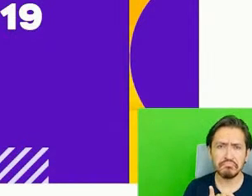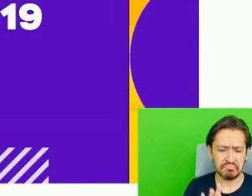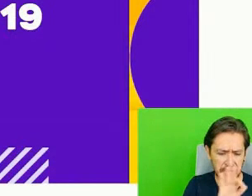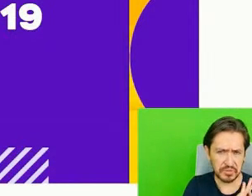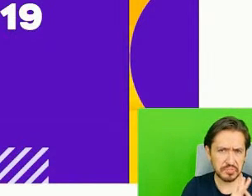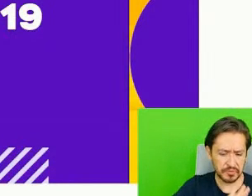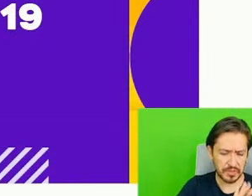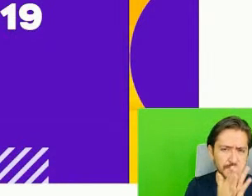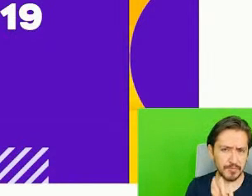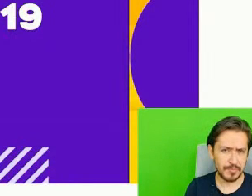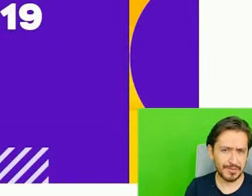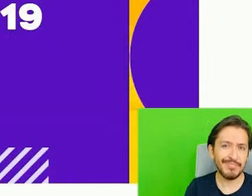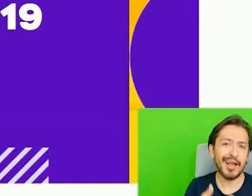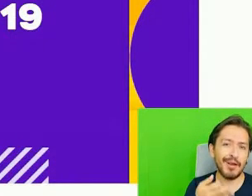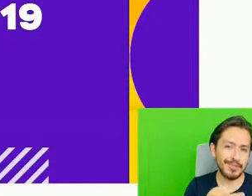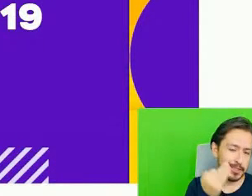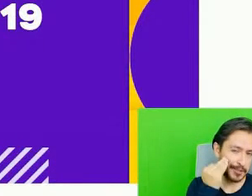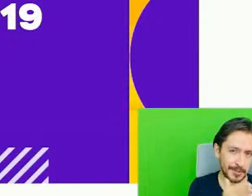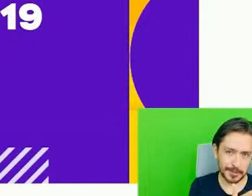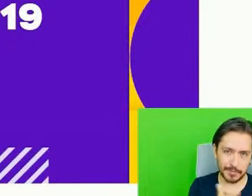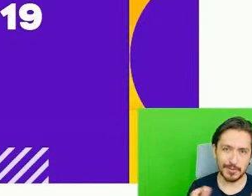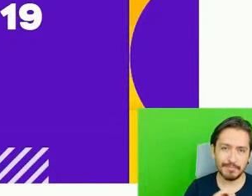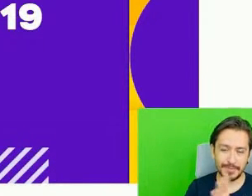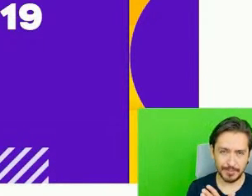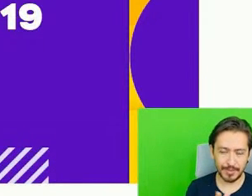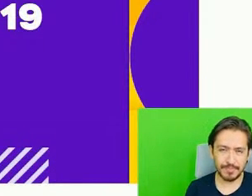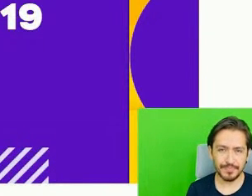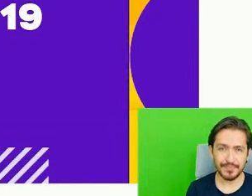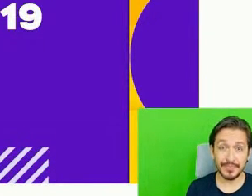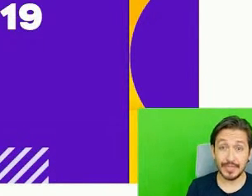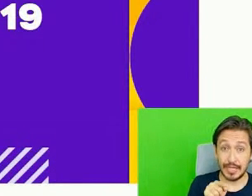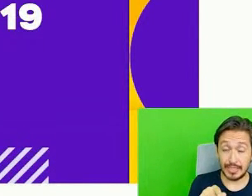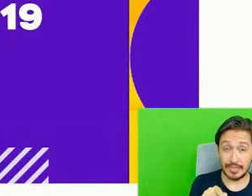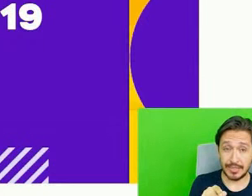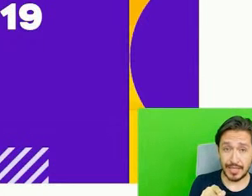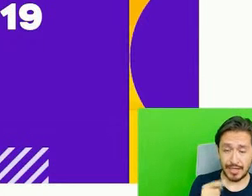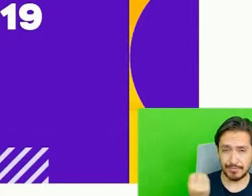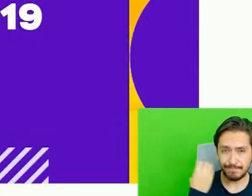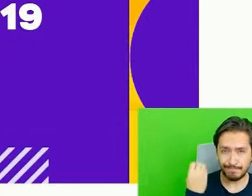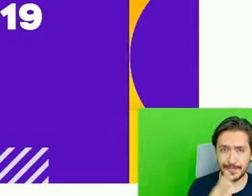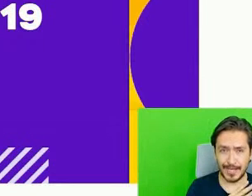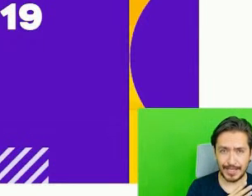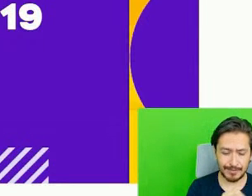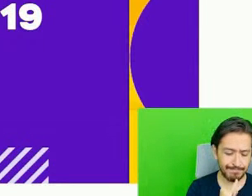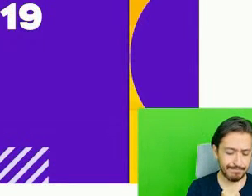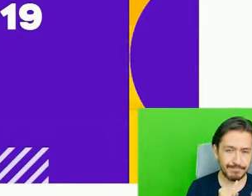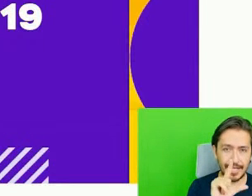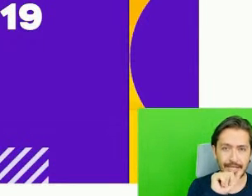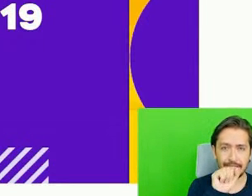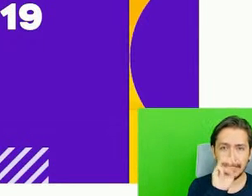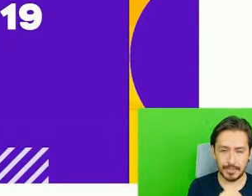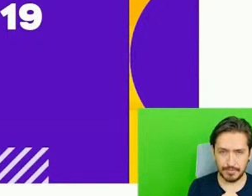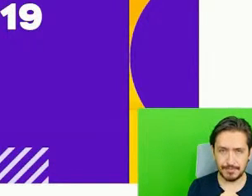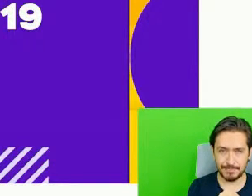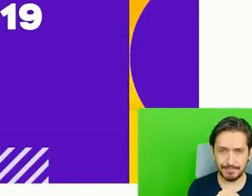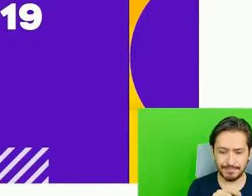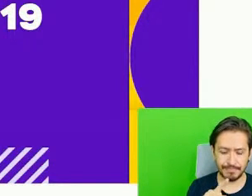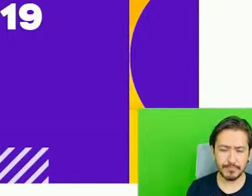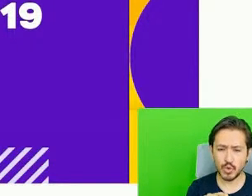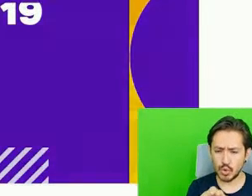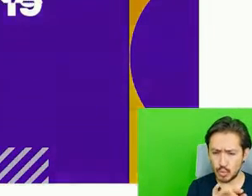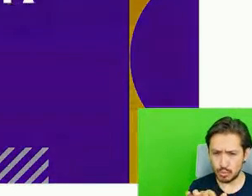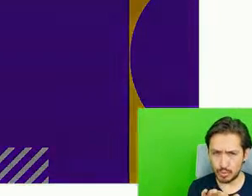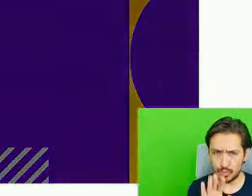sobre todo en estos tiempos de pandemia. Les recordamos que esta sesión contará con un intérprete de lengua de señas mexicana, así como subtítulos